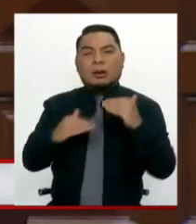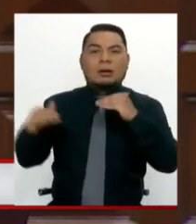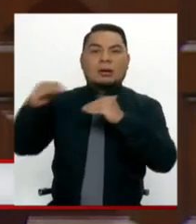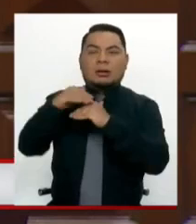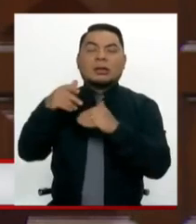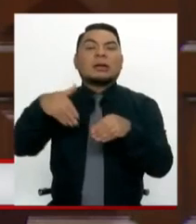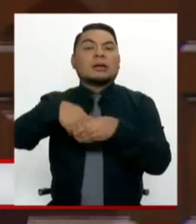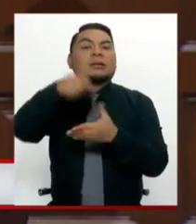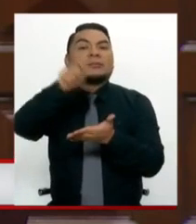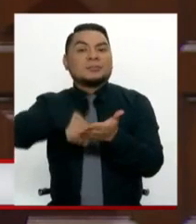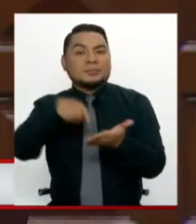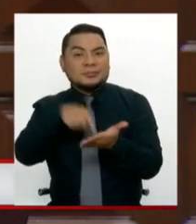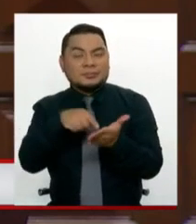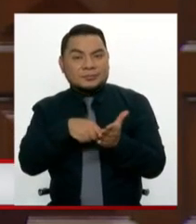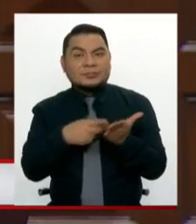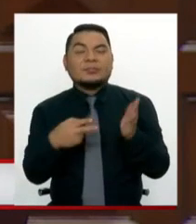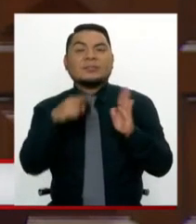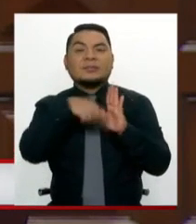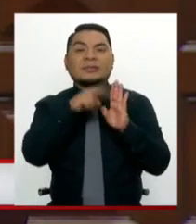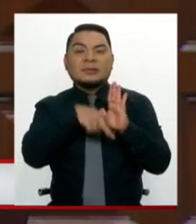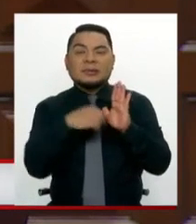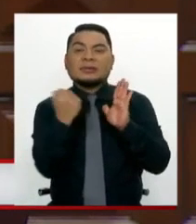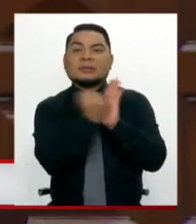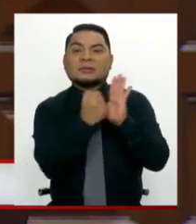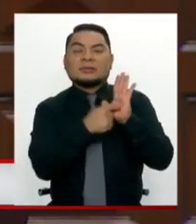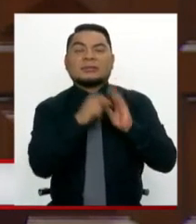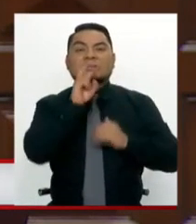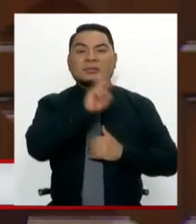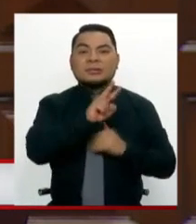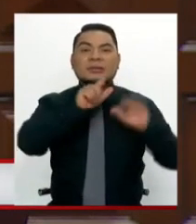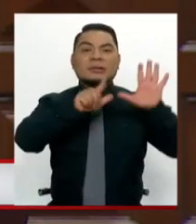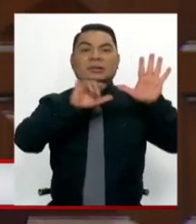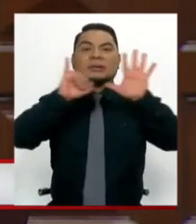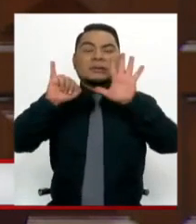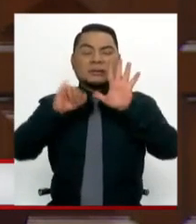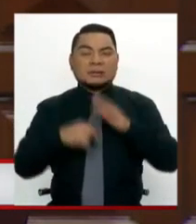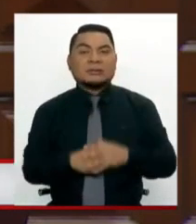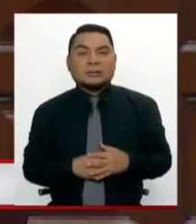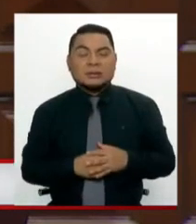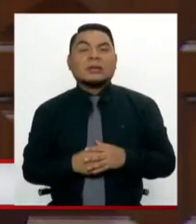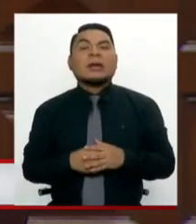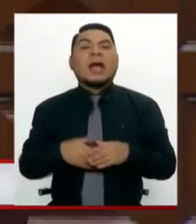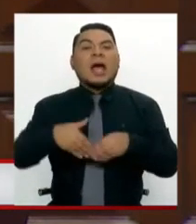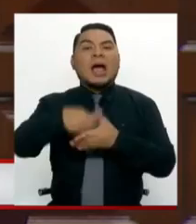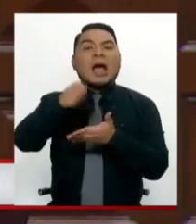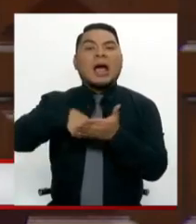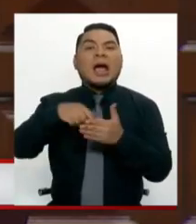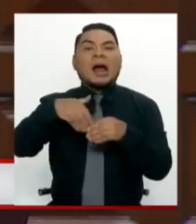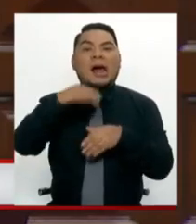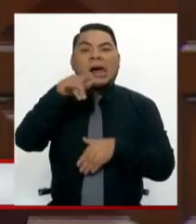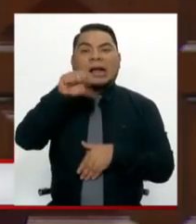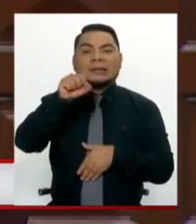contratados en régimen del Decreto Legislativo 276 y CAS regular.